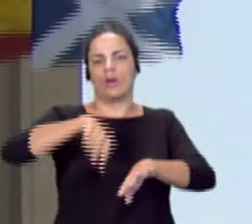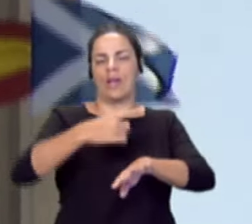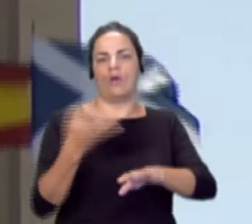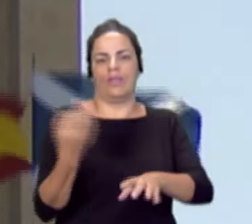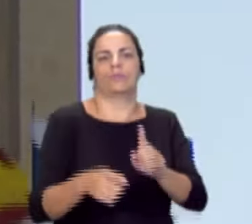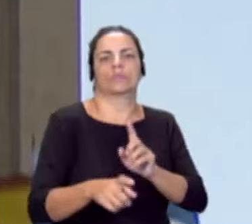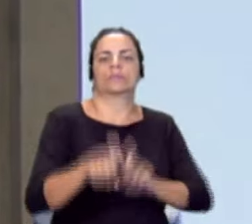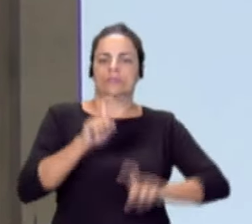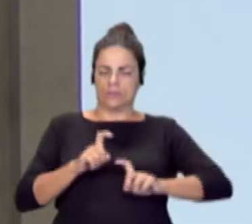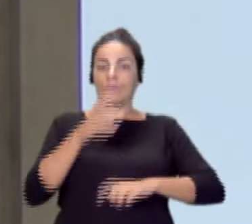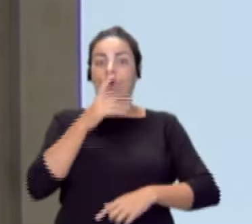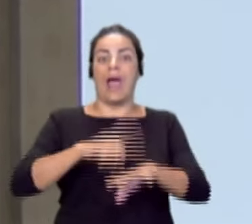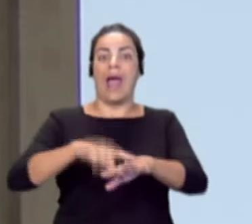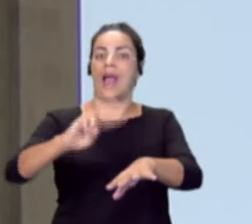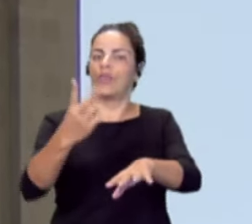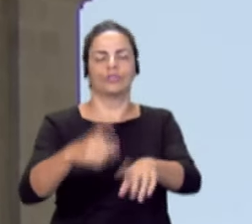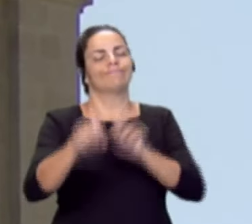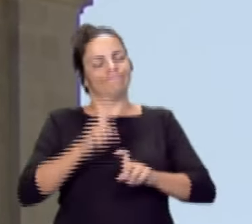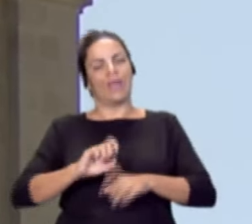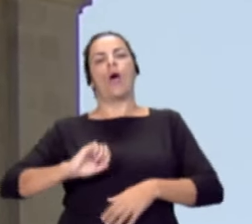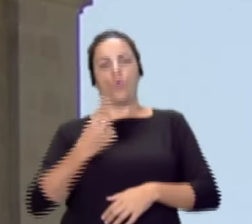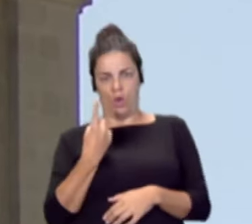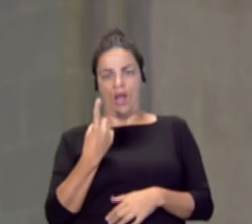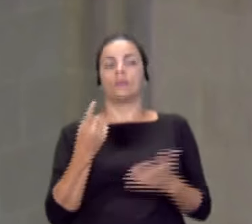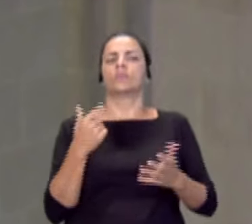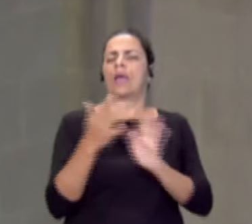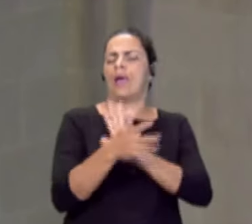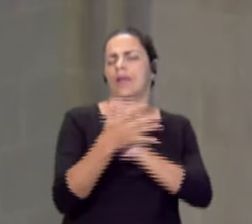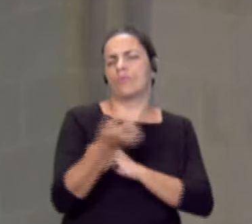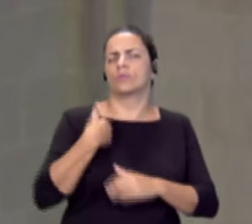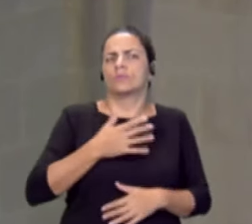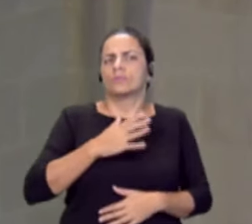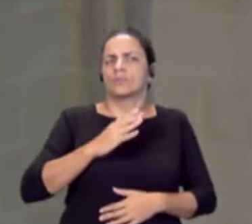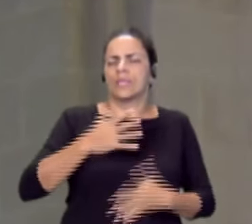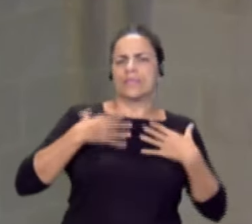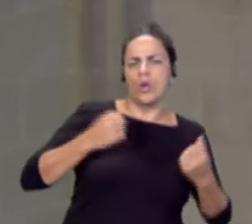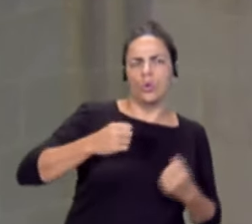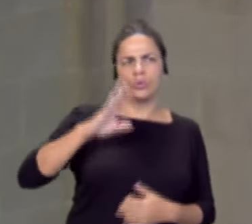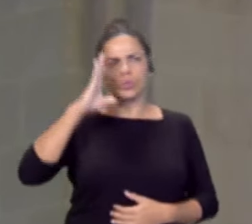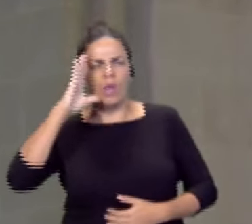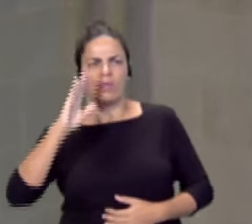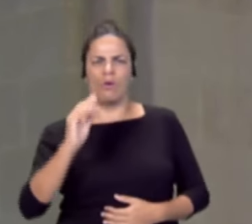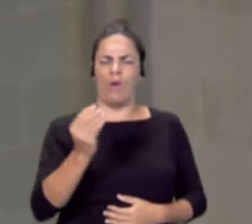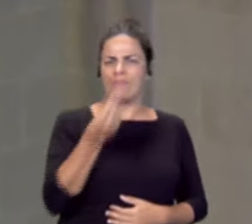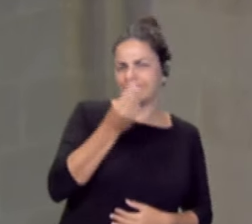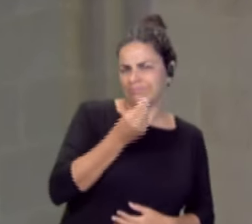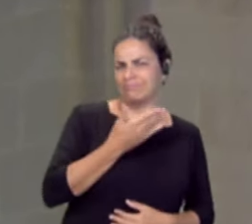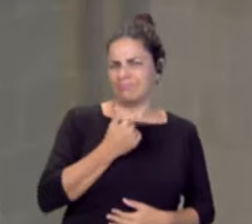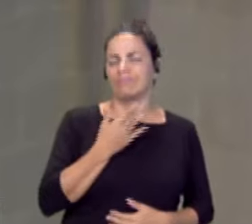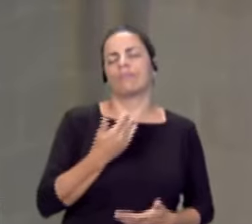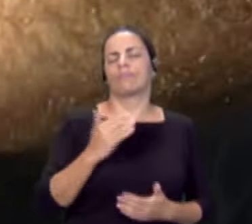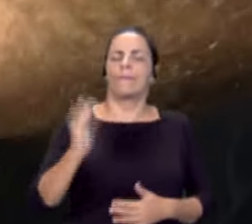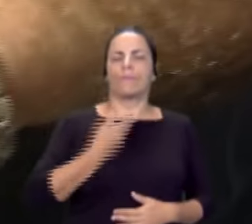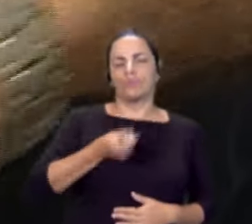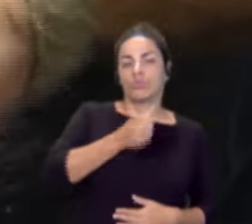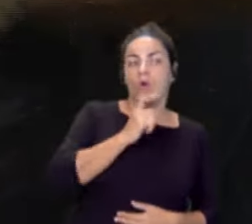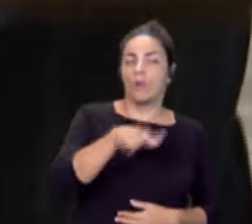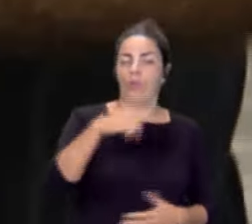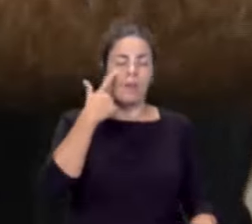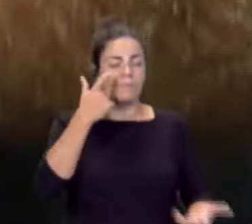1. Hablaremos de cómo afecta a nuestra salud, al sueño y al apetito. Quienes más lo van a notar son las personas con las rutinas